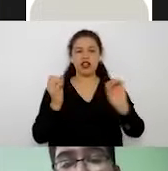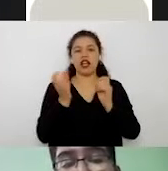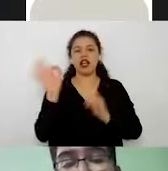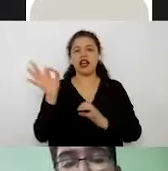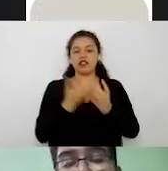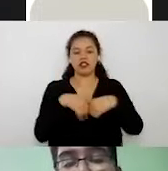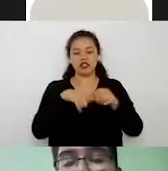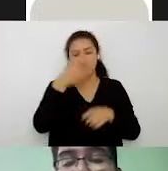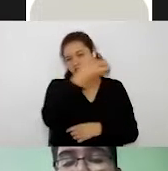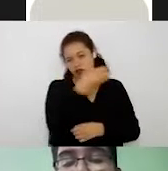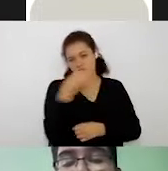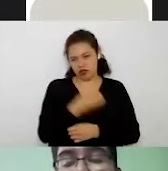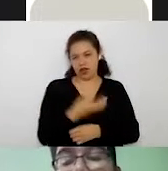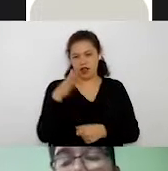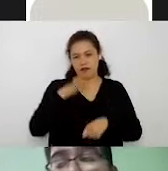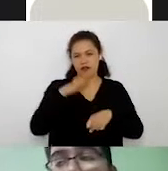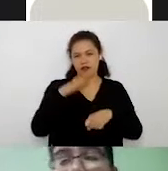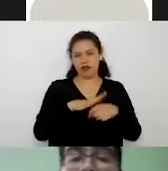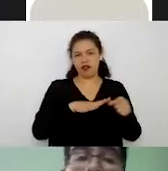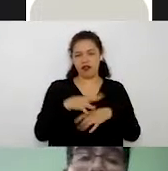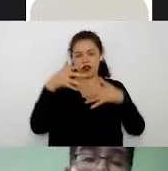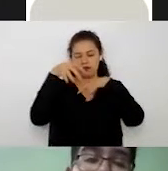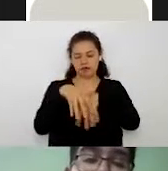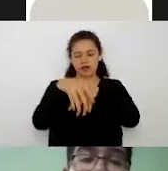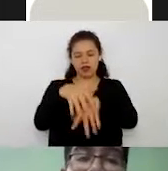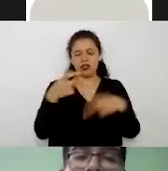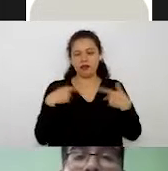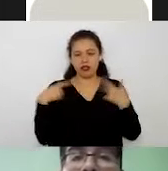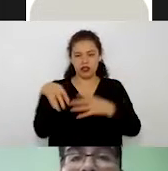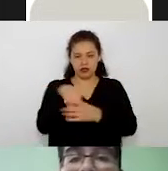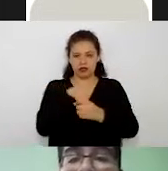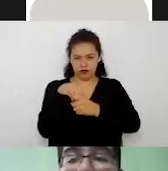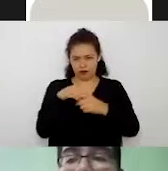son principalmente las marchas, las aglomeraciones de personas,